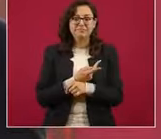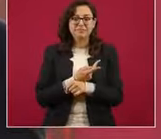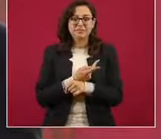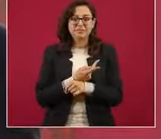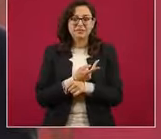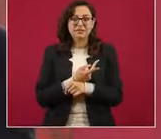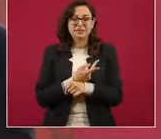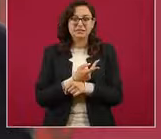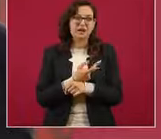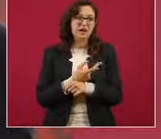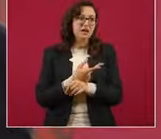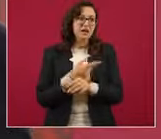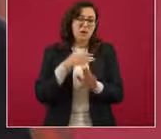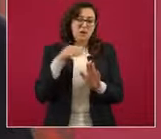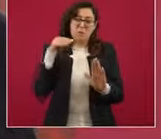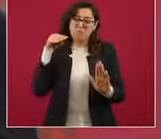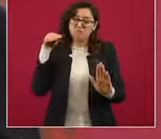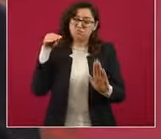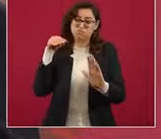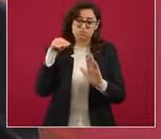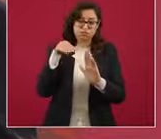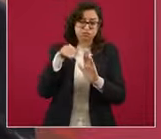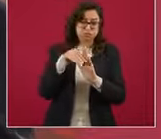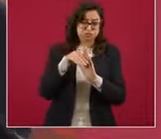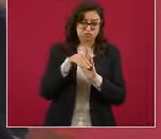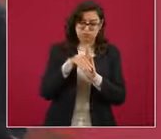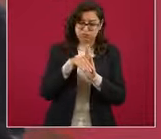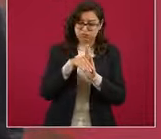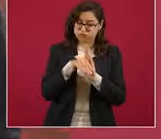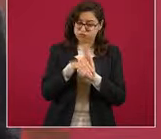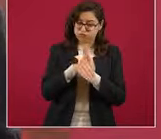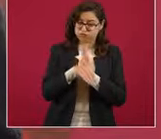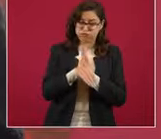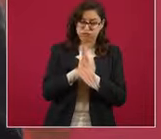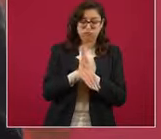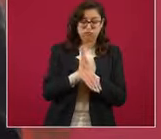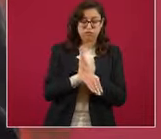esta mancha negra avanzó y